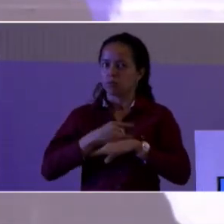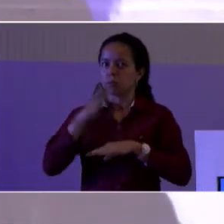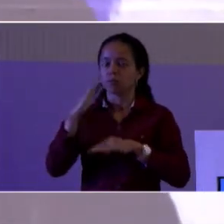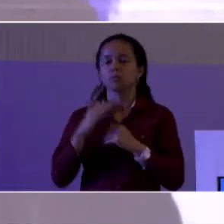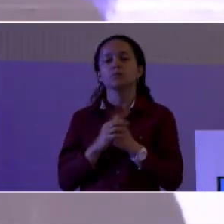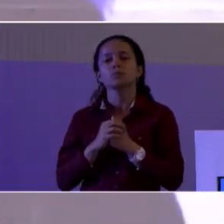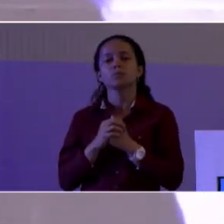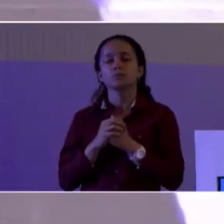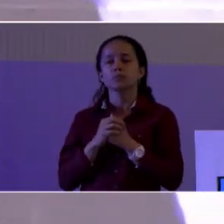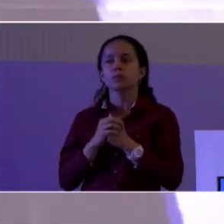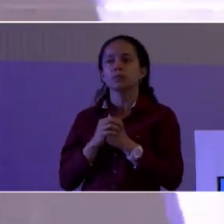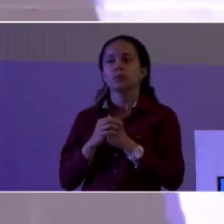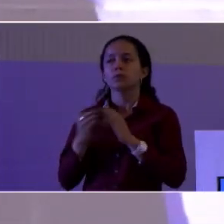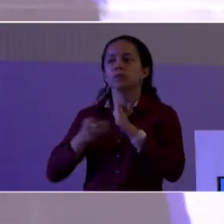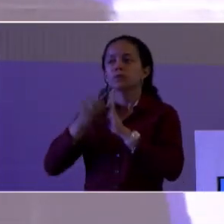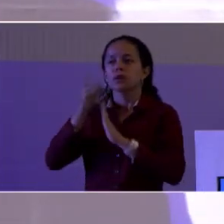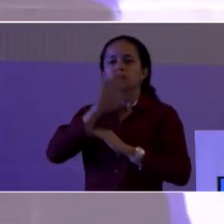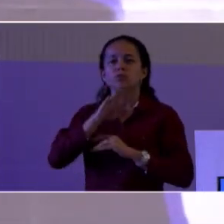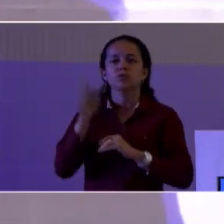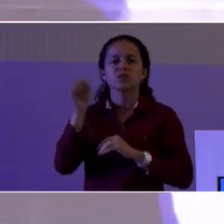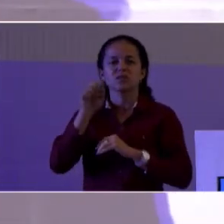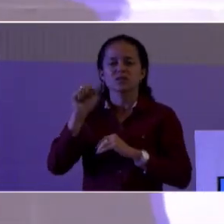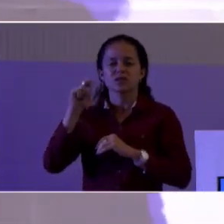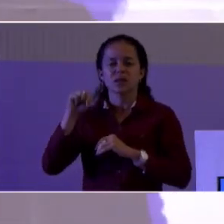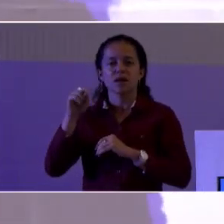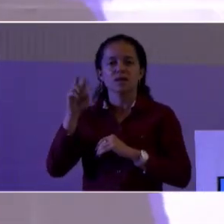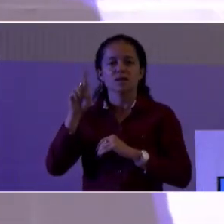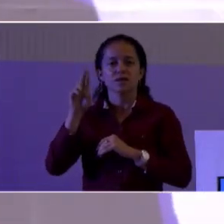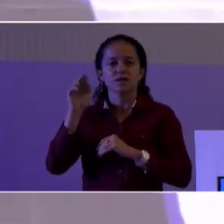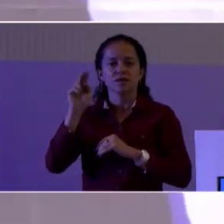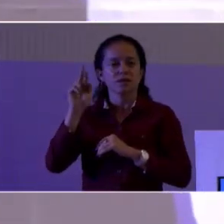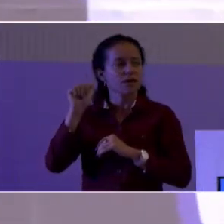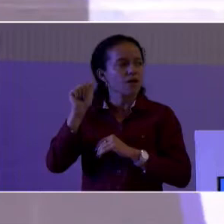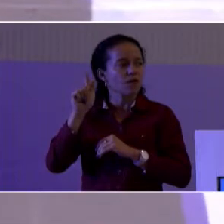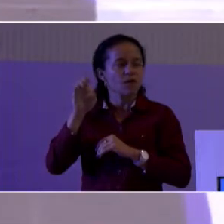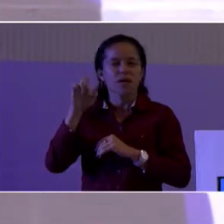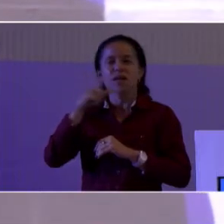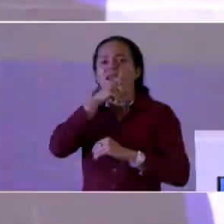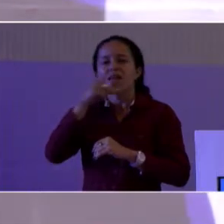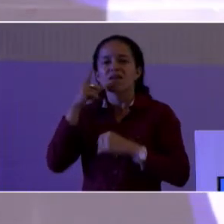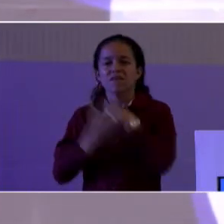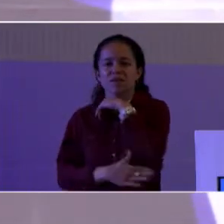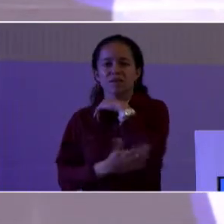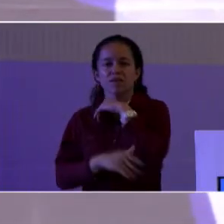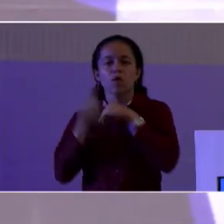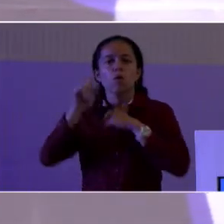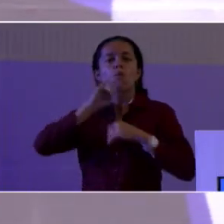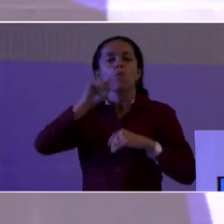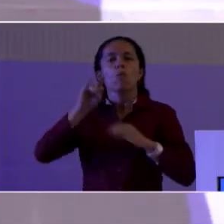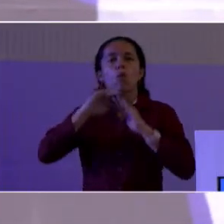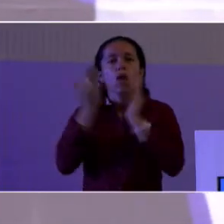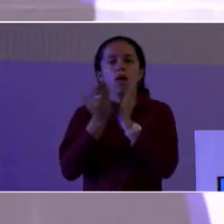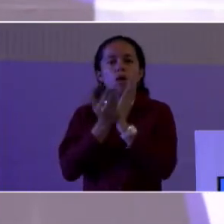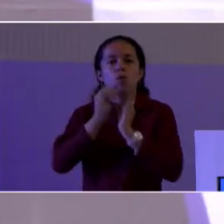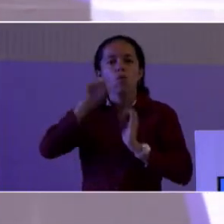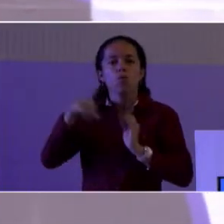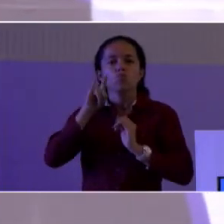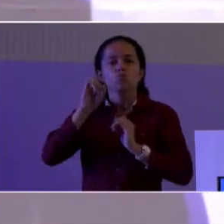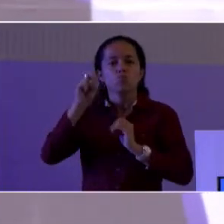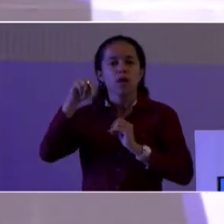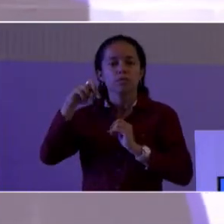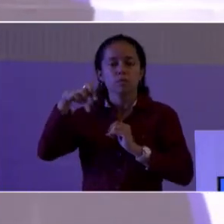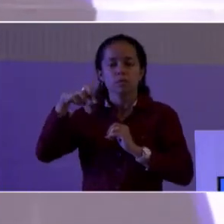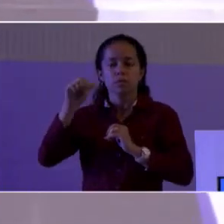que se desarrolló en el municipio de San Rafael de Lebrija, en el colegio Juan Pablo II, que fue